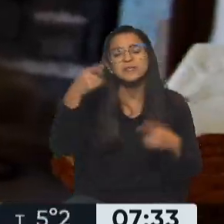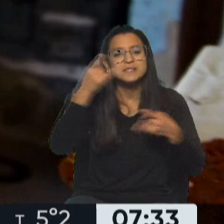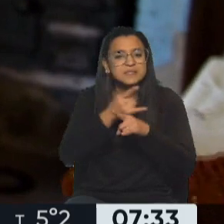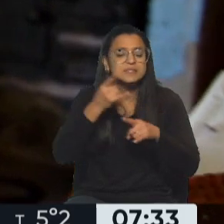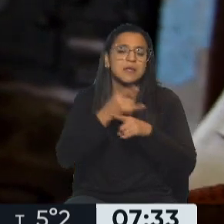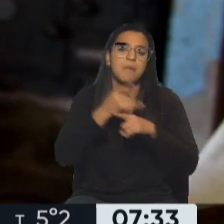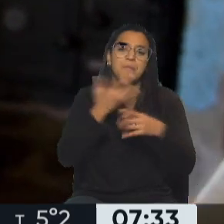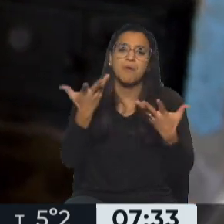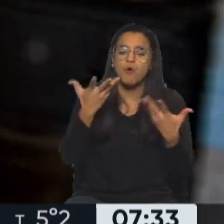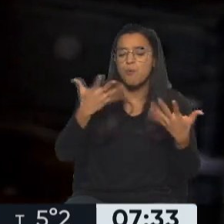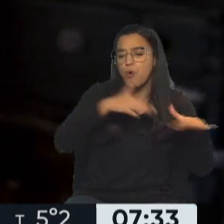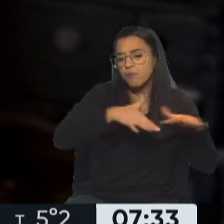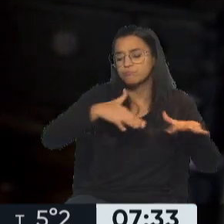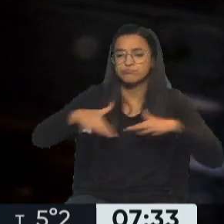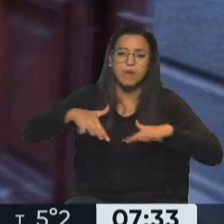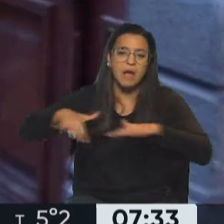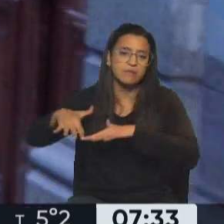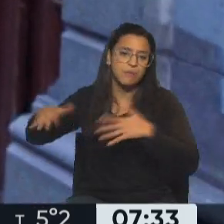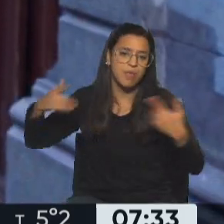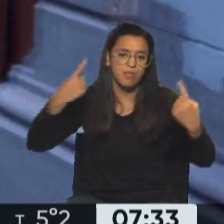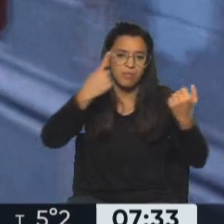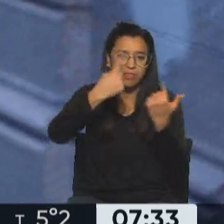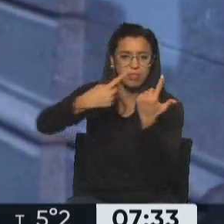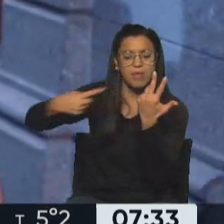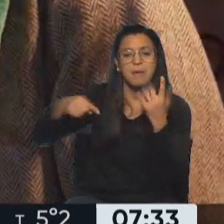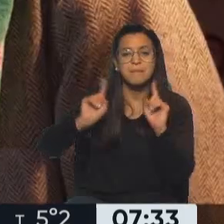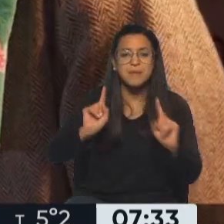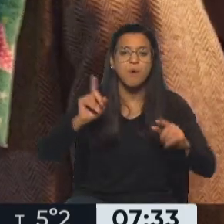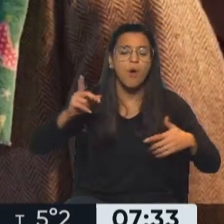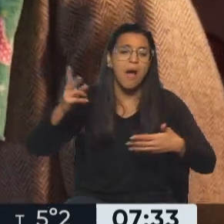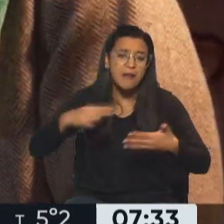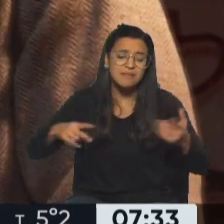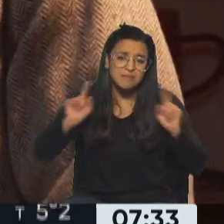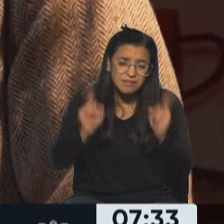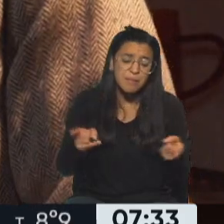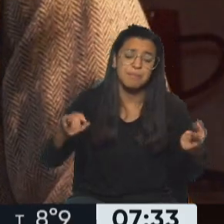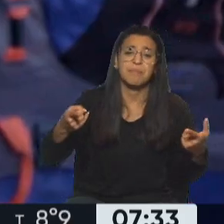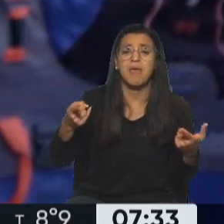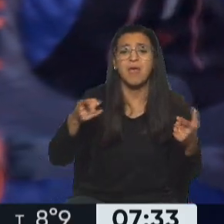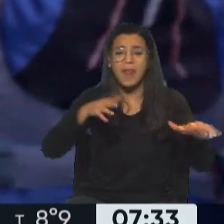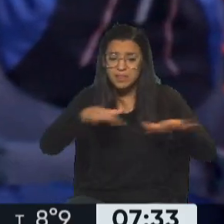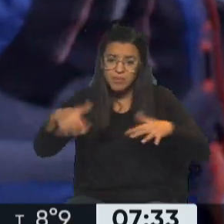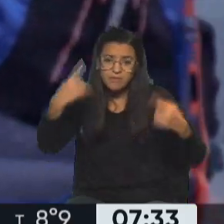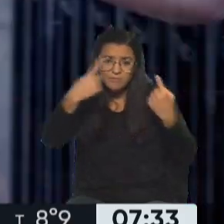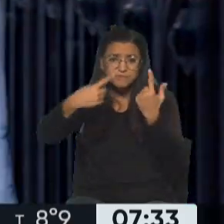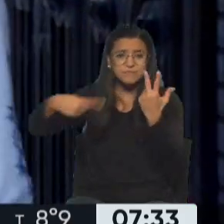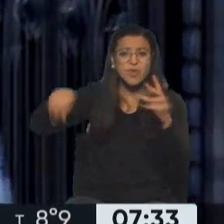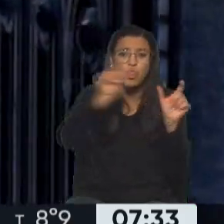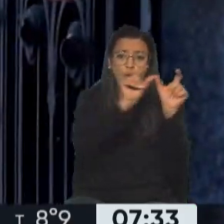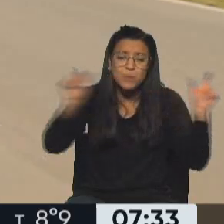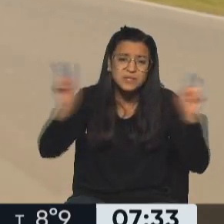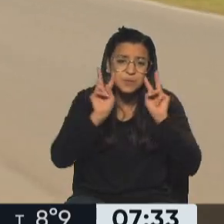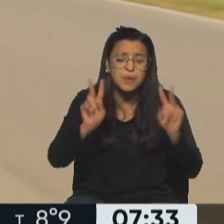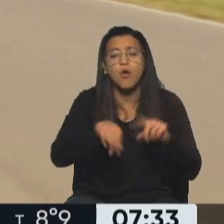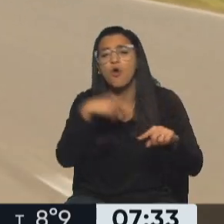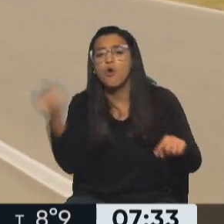de disciplinas que genera de sus obras y, como el propio artista, también el cruce de disciplinas que se ve también en este documental. Nos